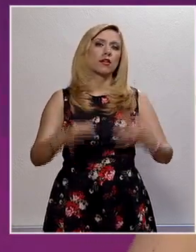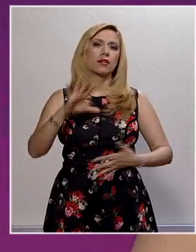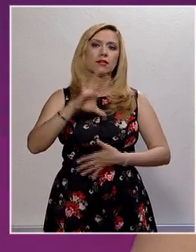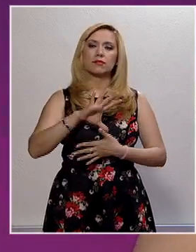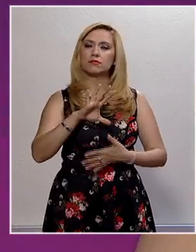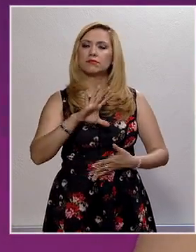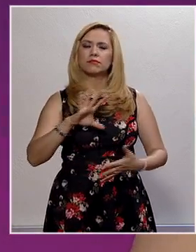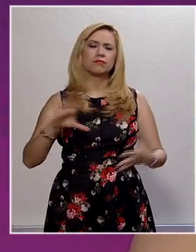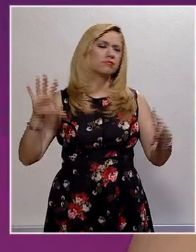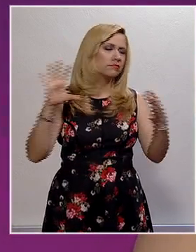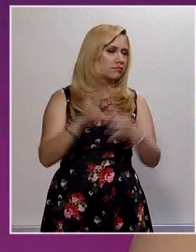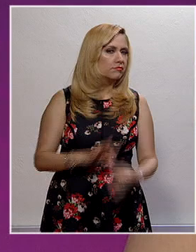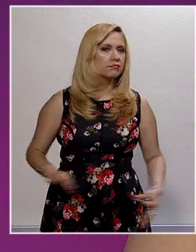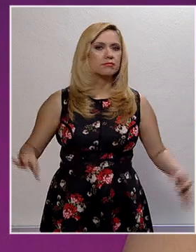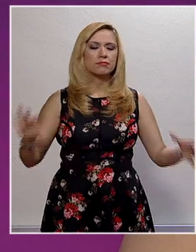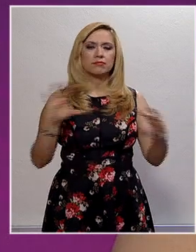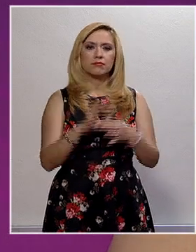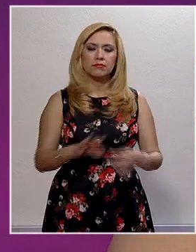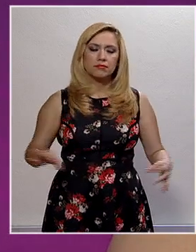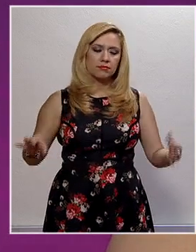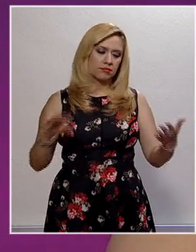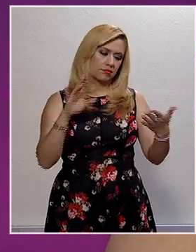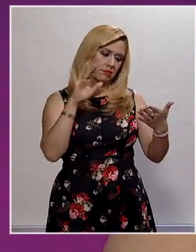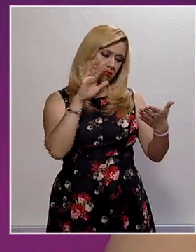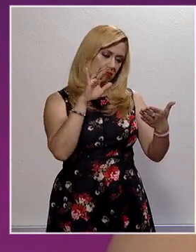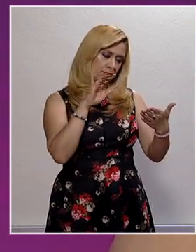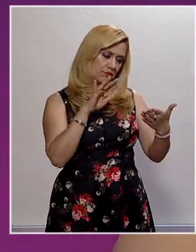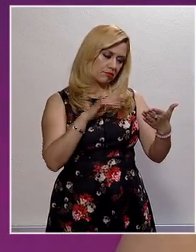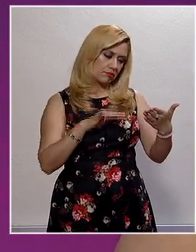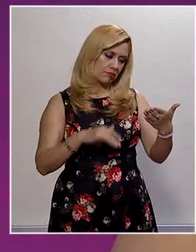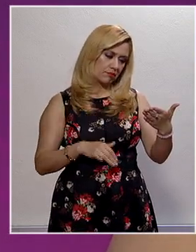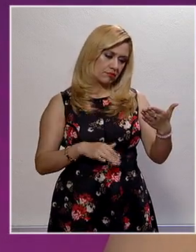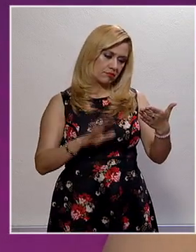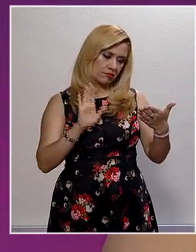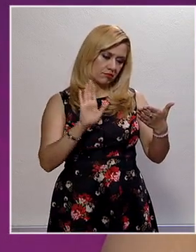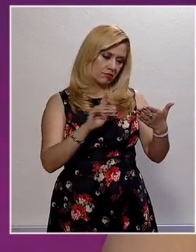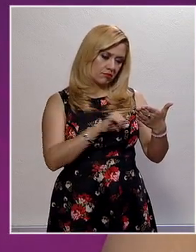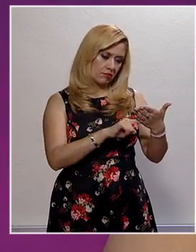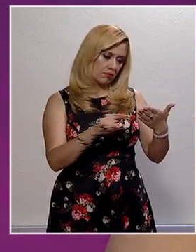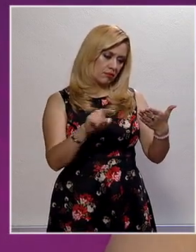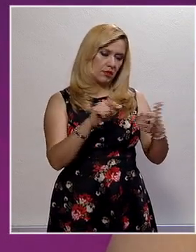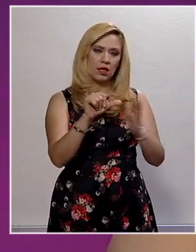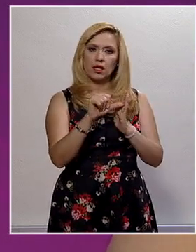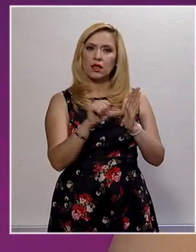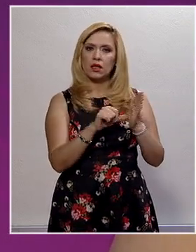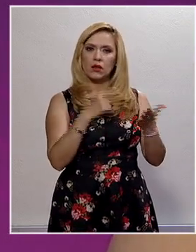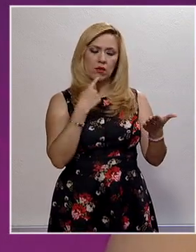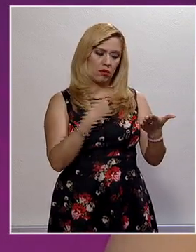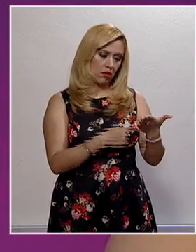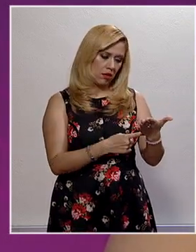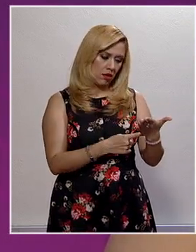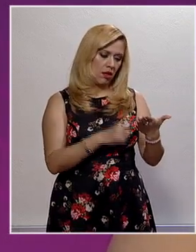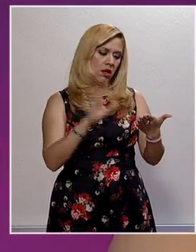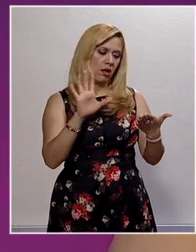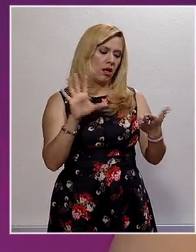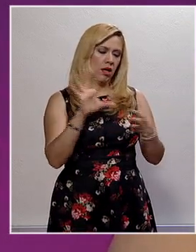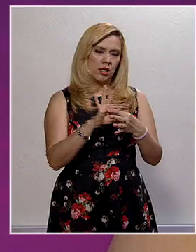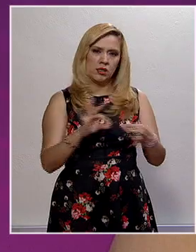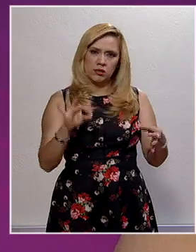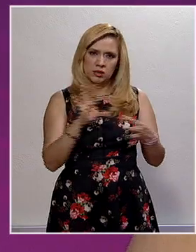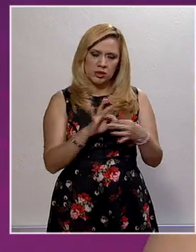una interpretación del artículo, vio primero la literalidad del artículo, hizo una interpretación